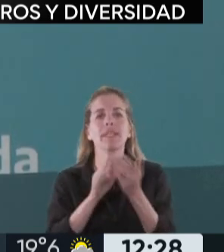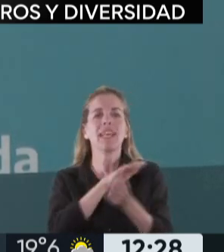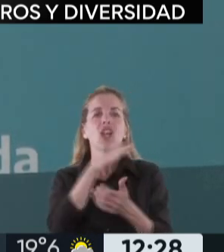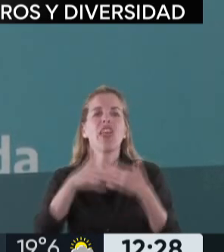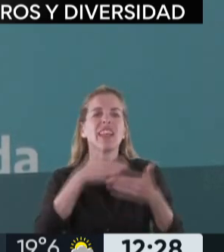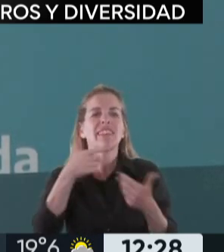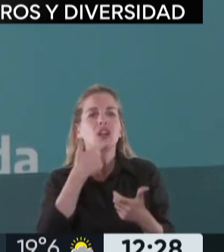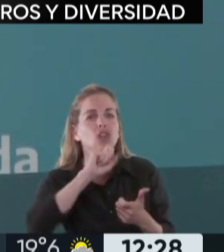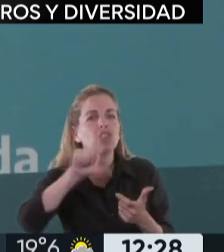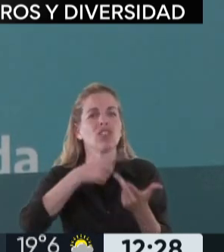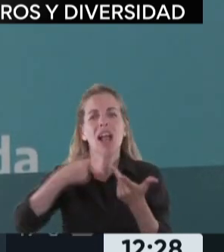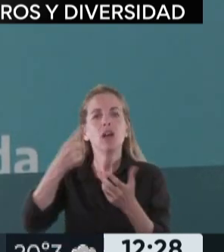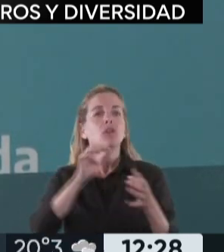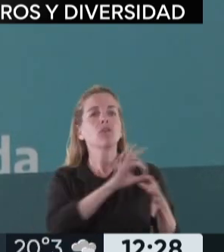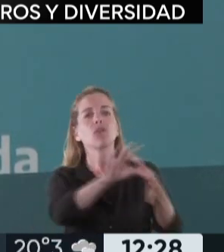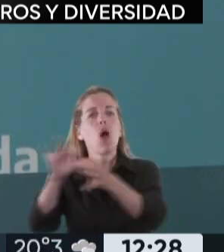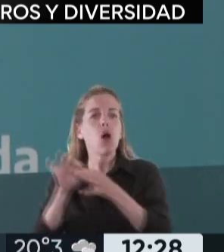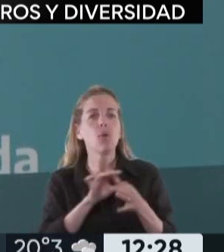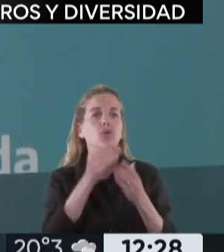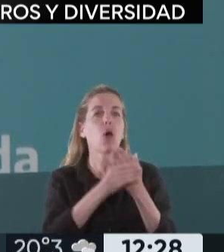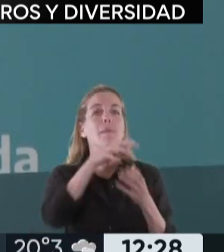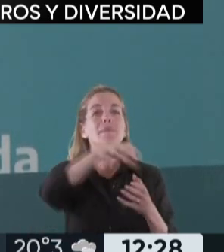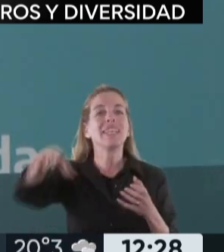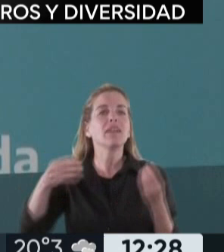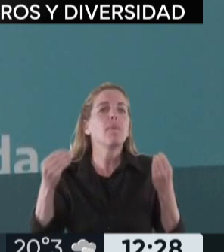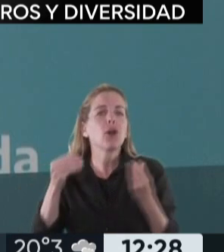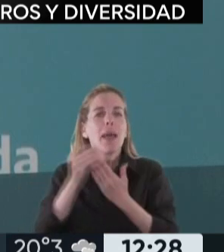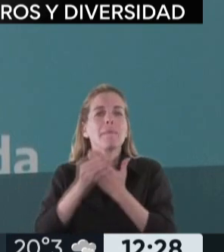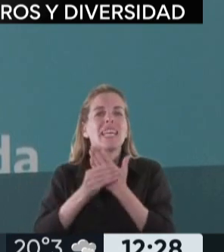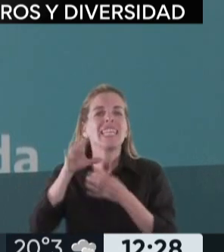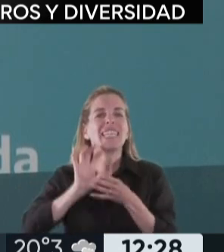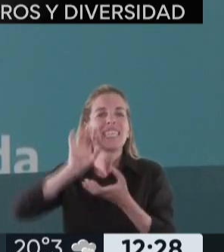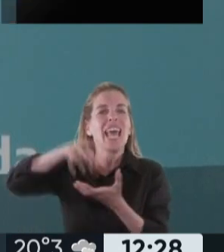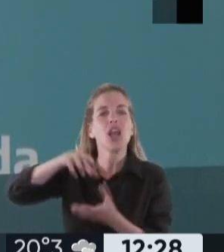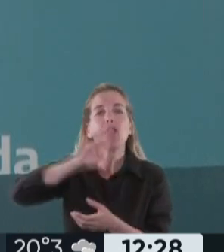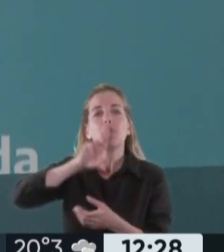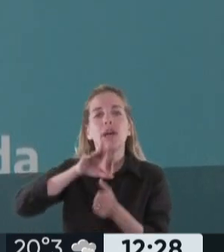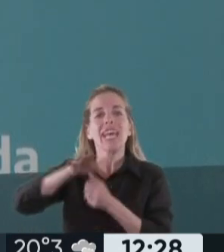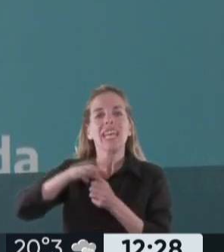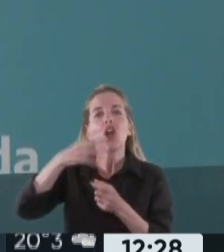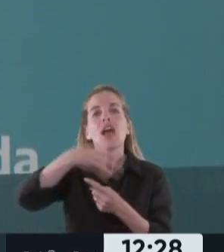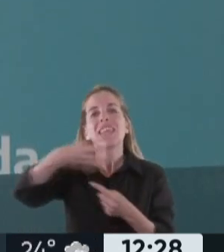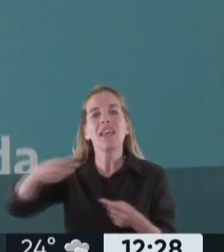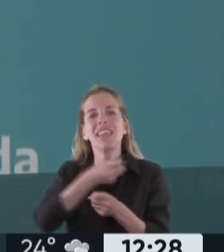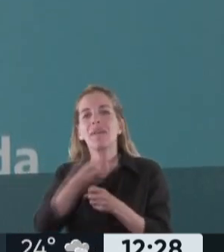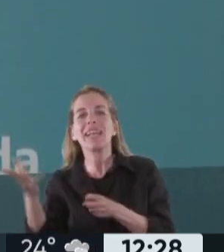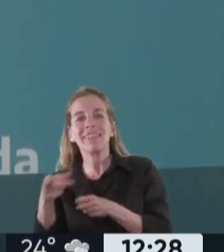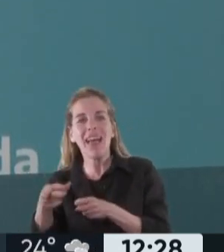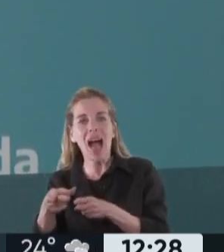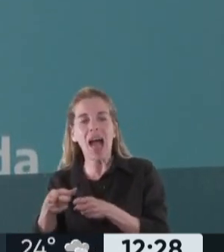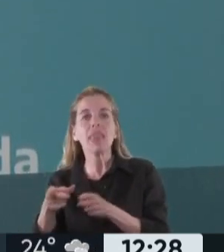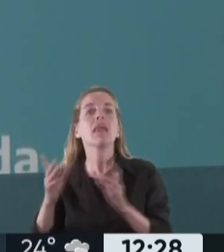trabajando mancomunadamente y en articulación, porque el Ministerio de Mujeres, Género y Diversidad no puede sola.